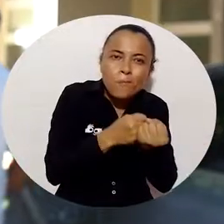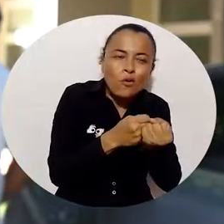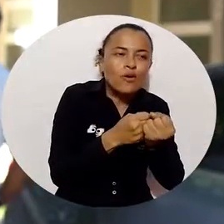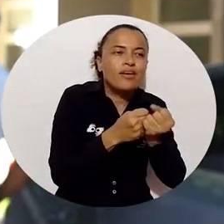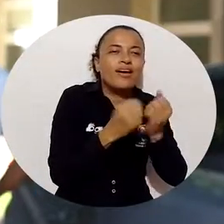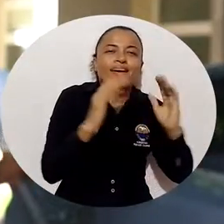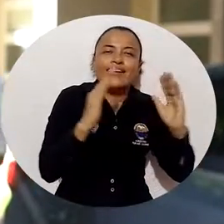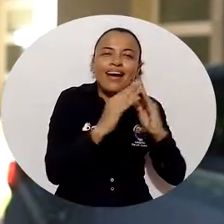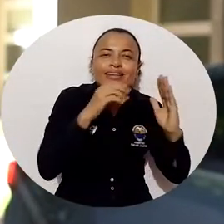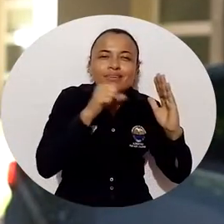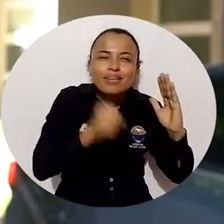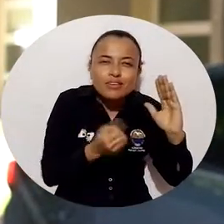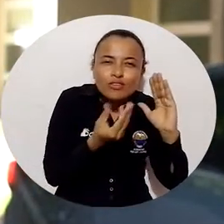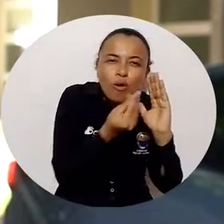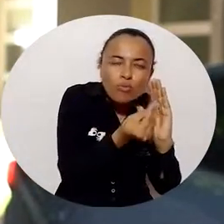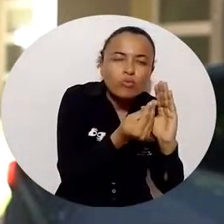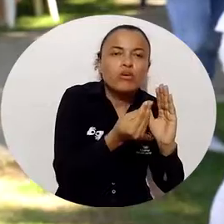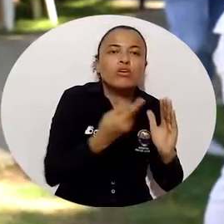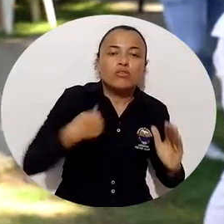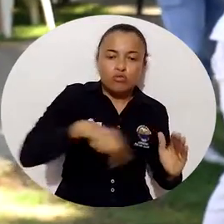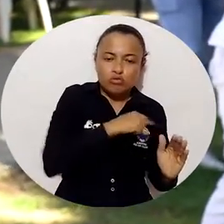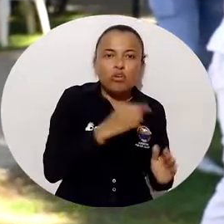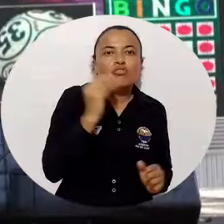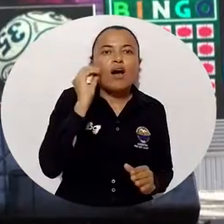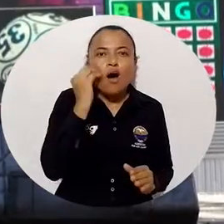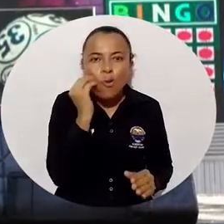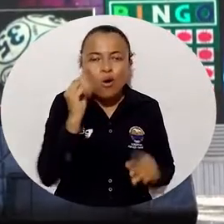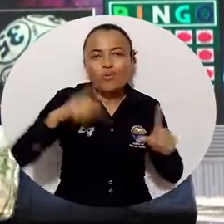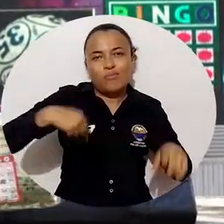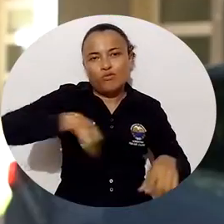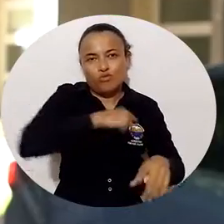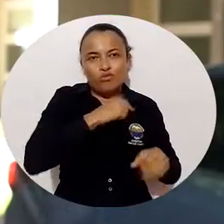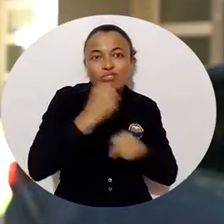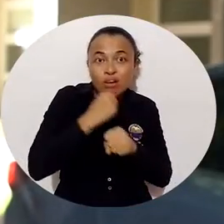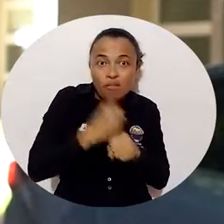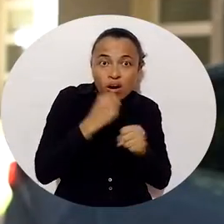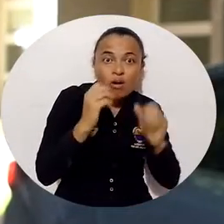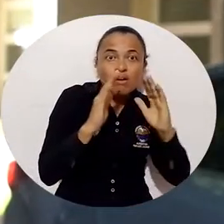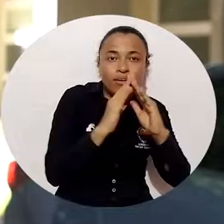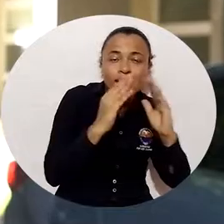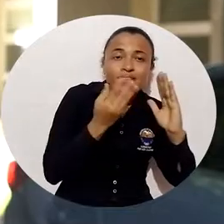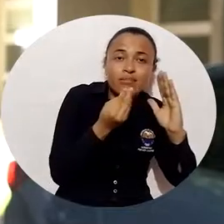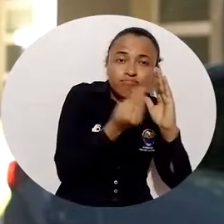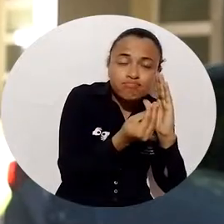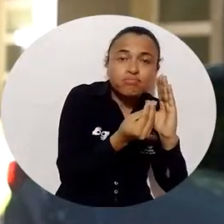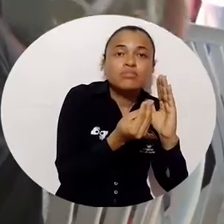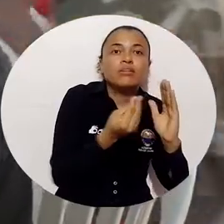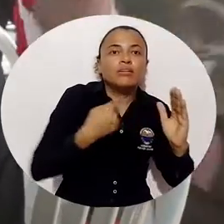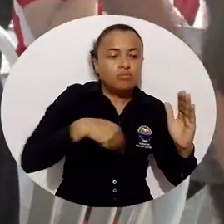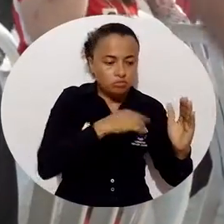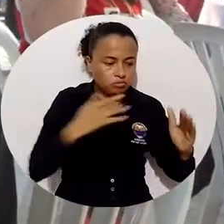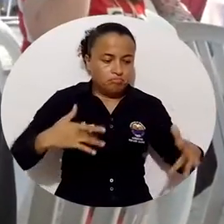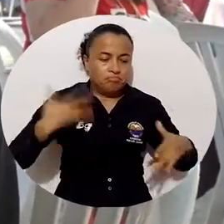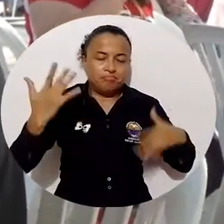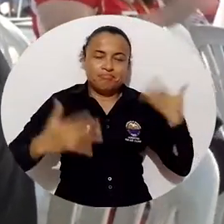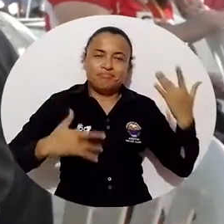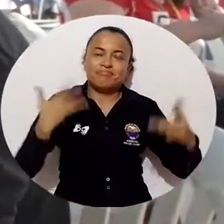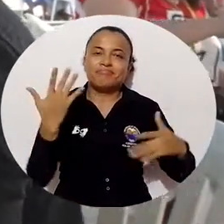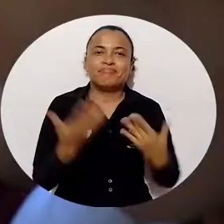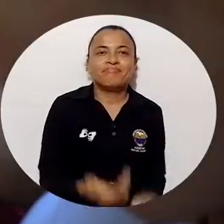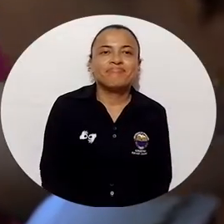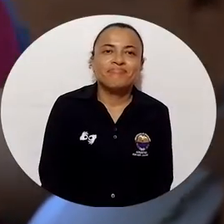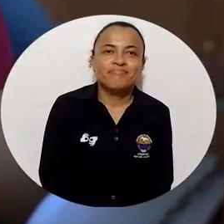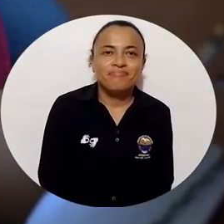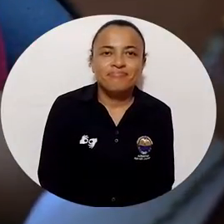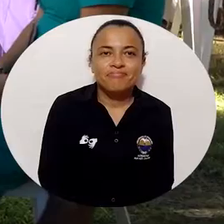asilo, por traernos aquí, porque los abuelos y todas nosotras, los trabajadores del asilo, la hemos pasado bien.